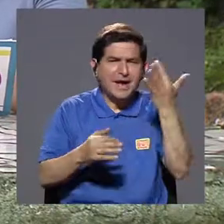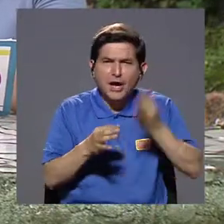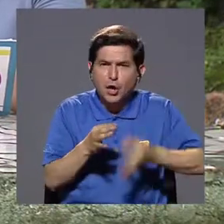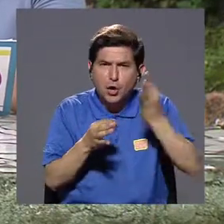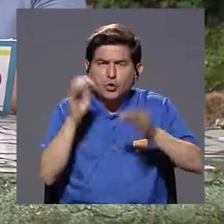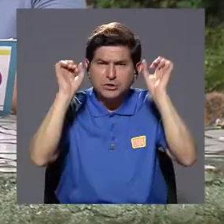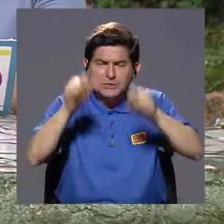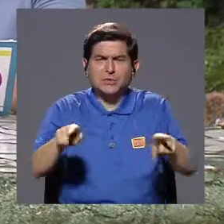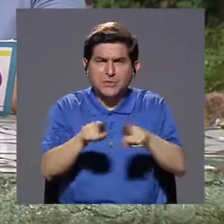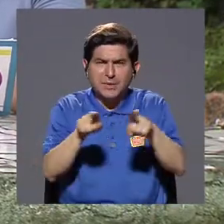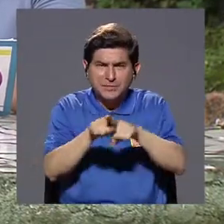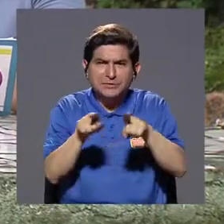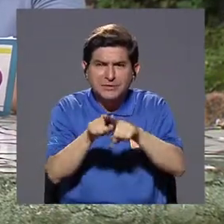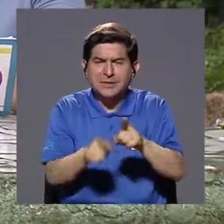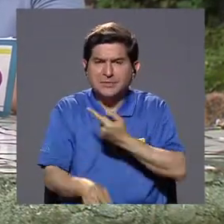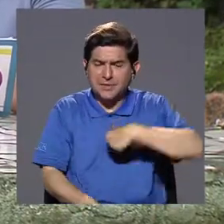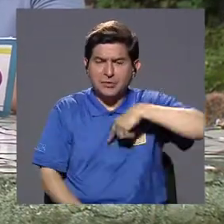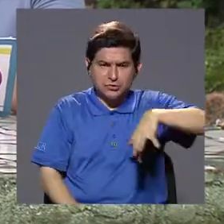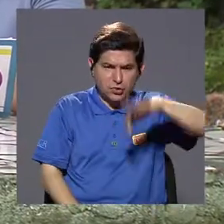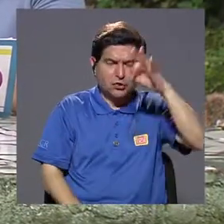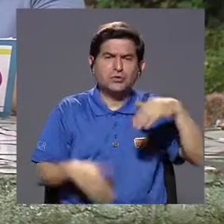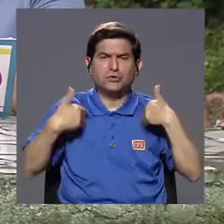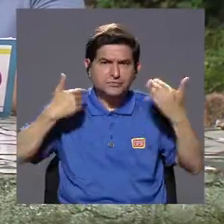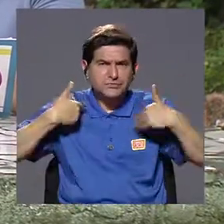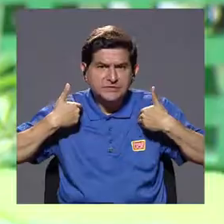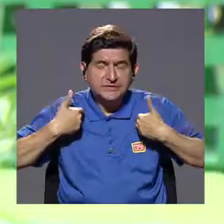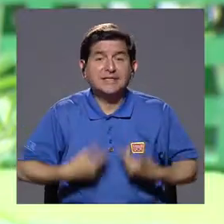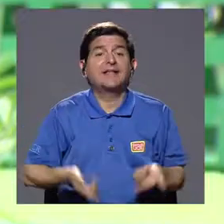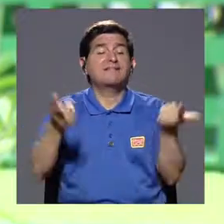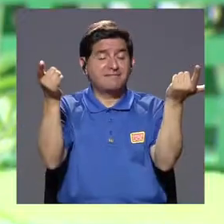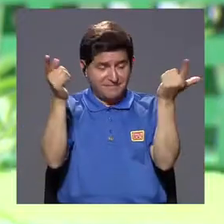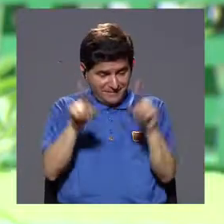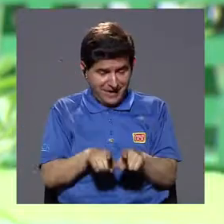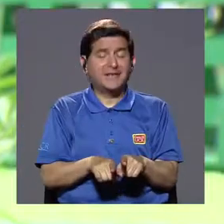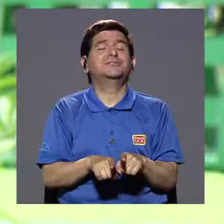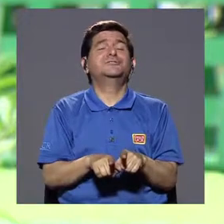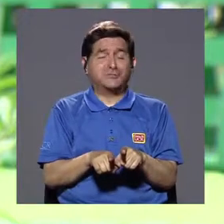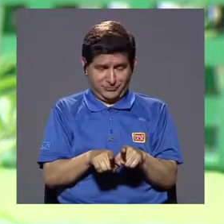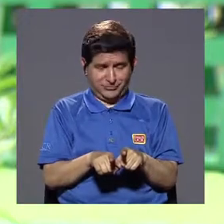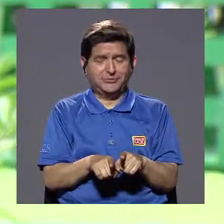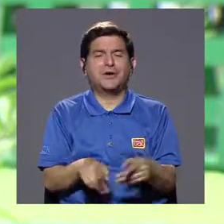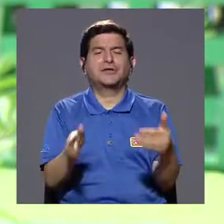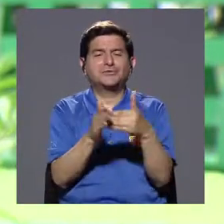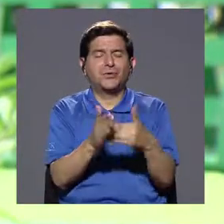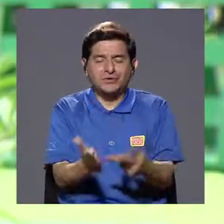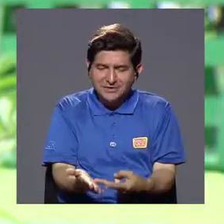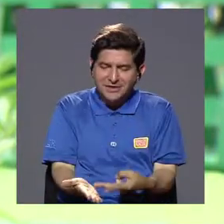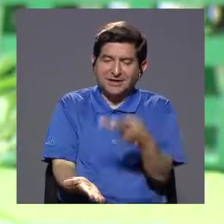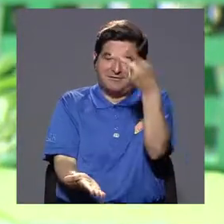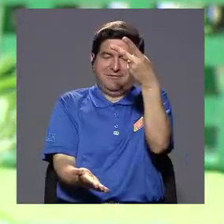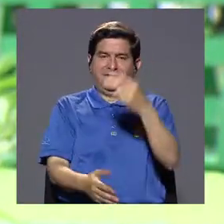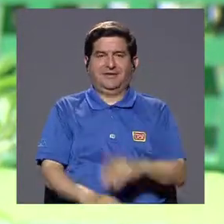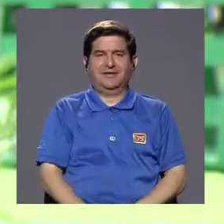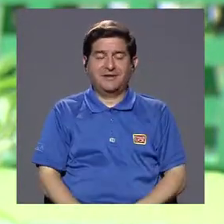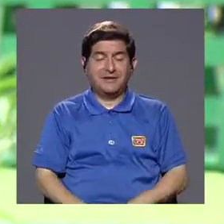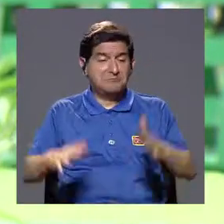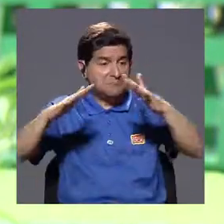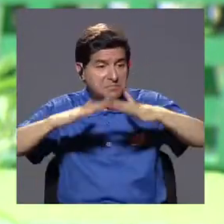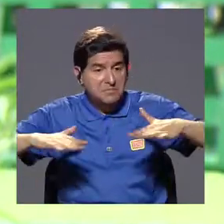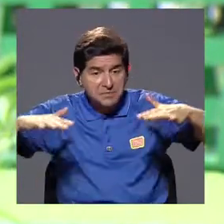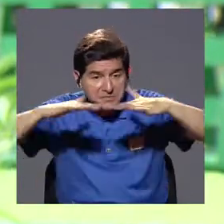felicidad de hecho de hecho yo creo que es como revalorizar revalorizar espacios revalorizar ideales